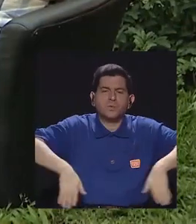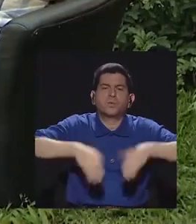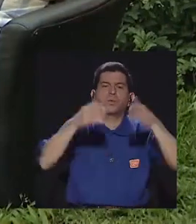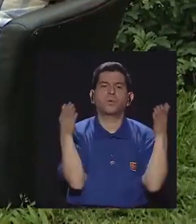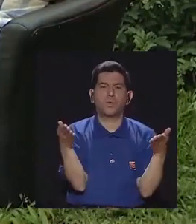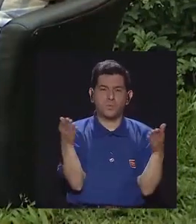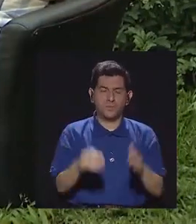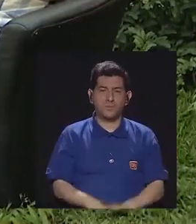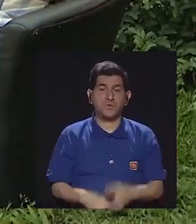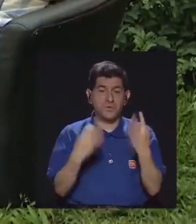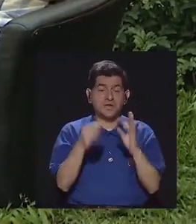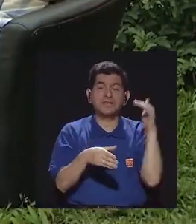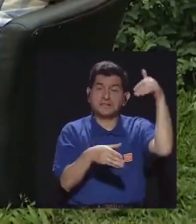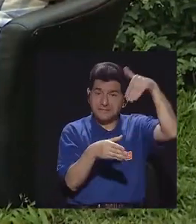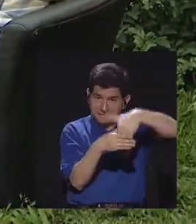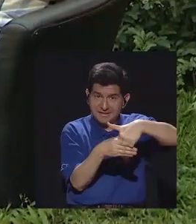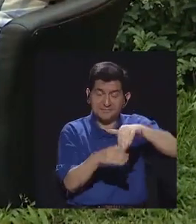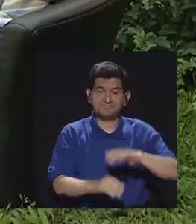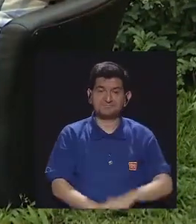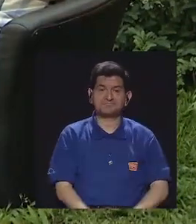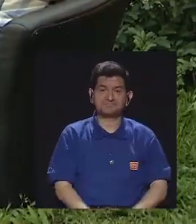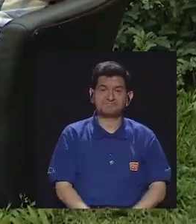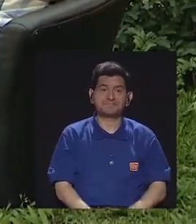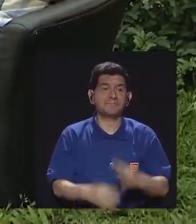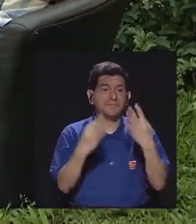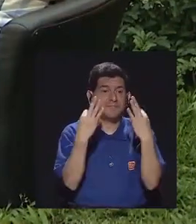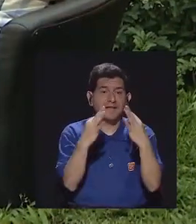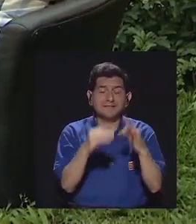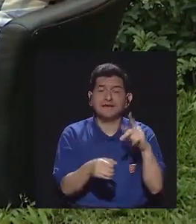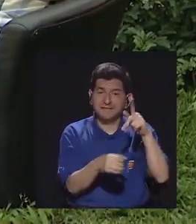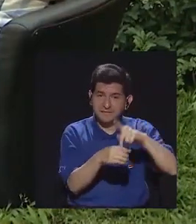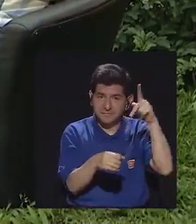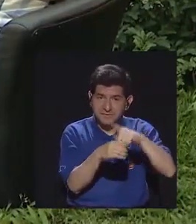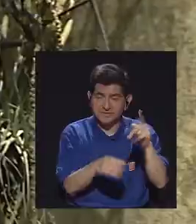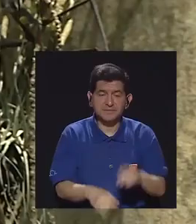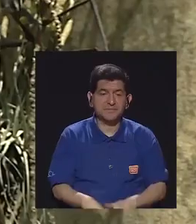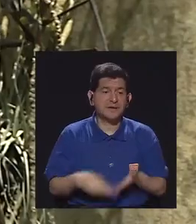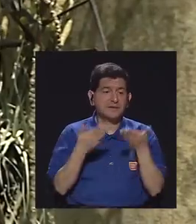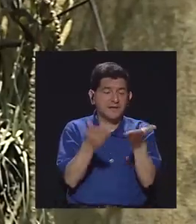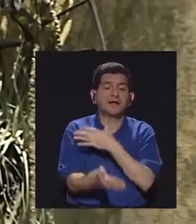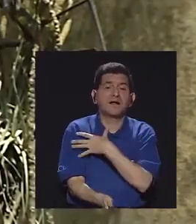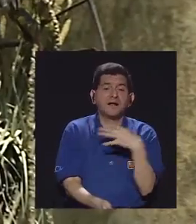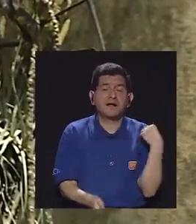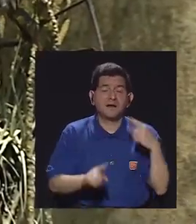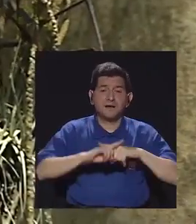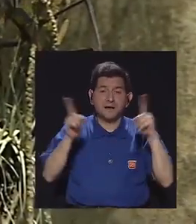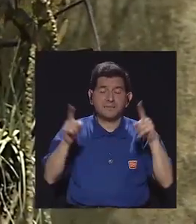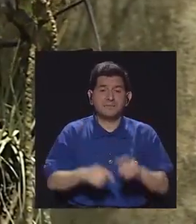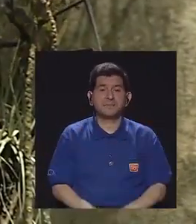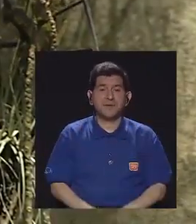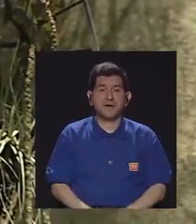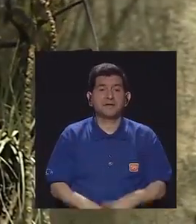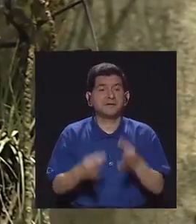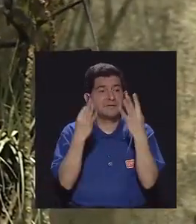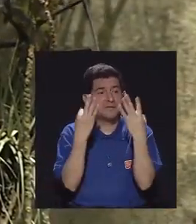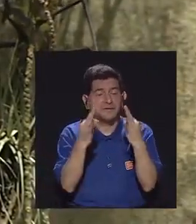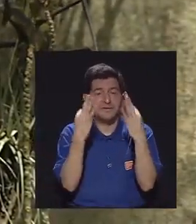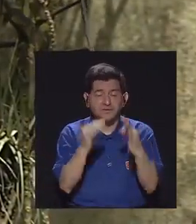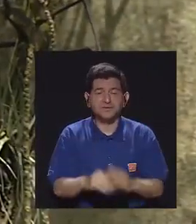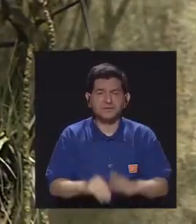ambiente, y meternos ahí, hacer parte de eso, darles lo que a ellos les gusta, pero siempre tirando la